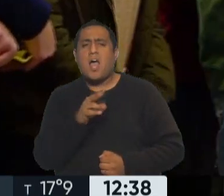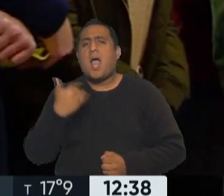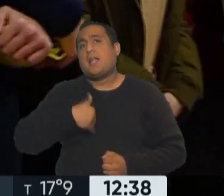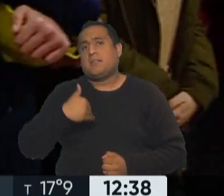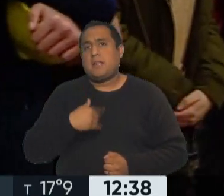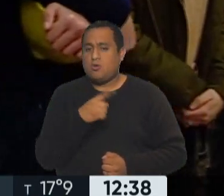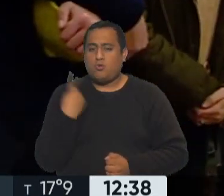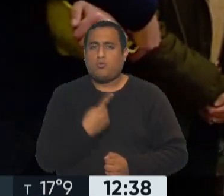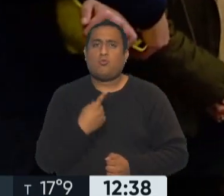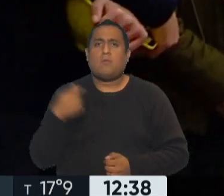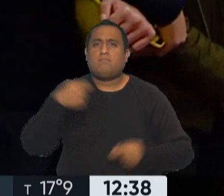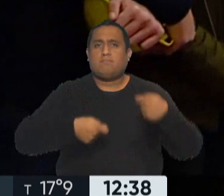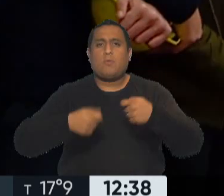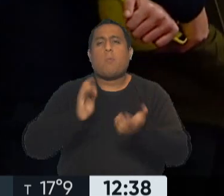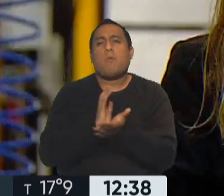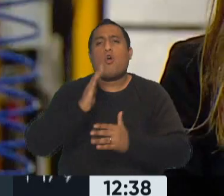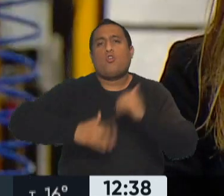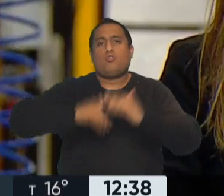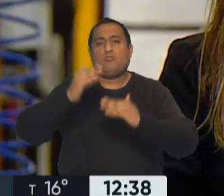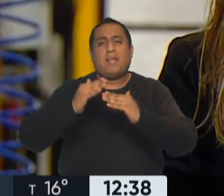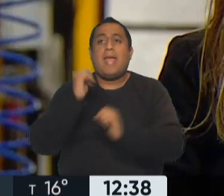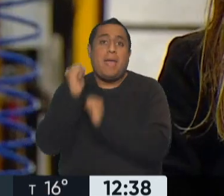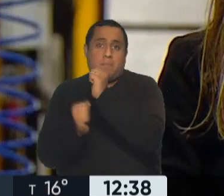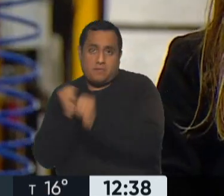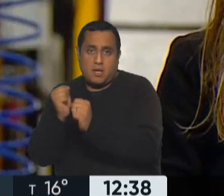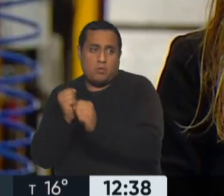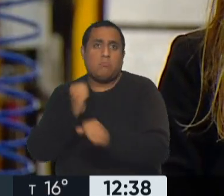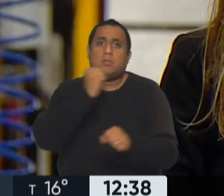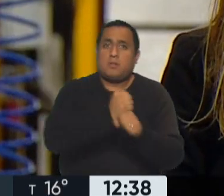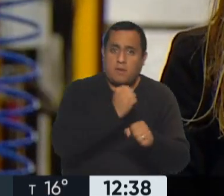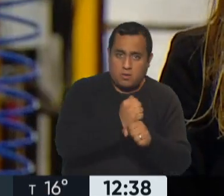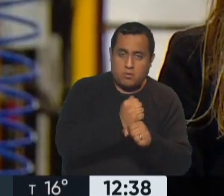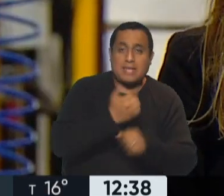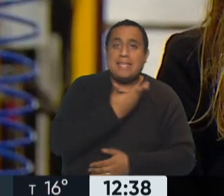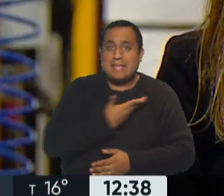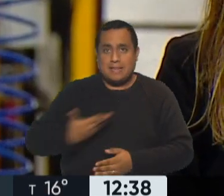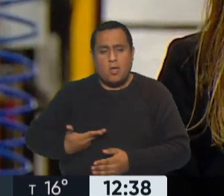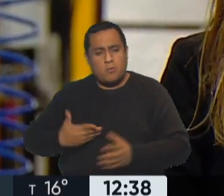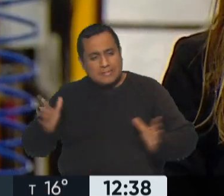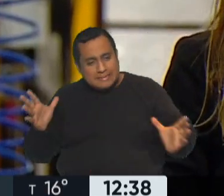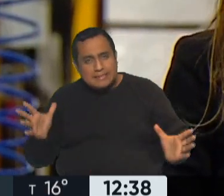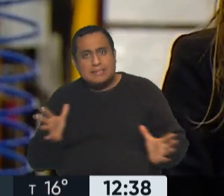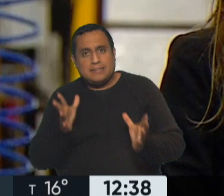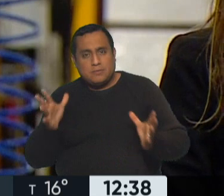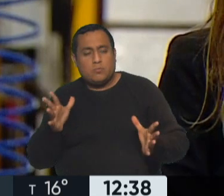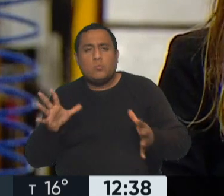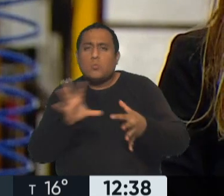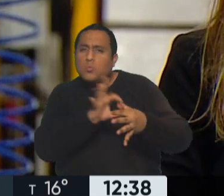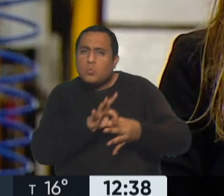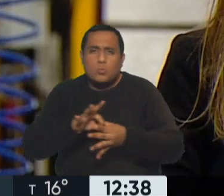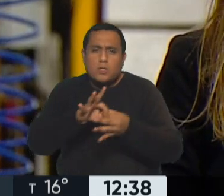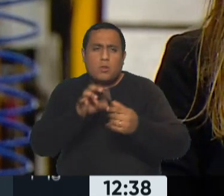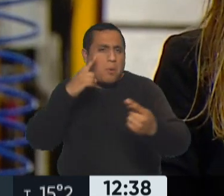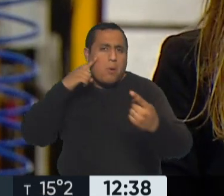construir. Empresarios, trabajadores y Estado empujando juntos para un mismo lugar.